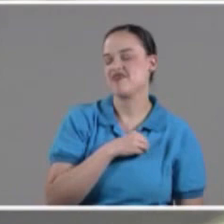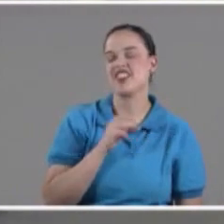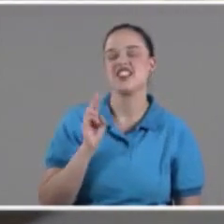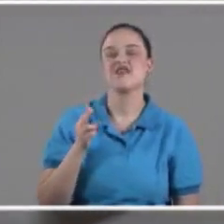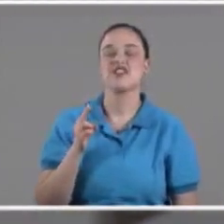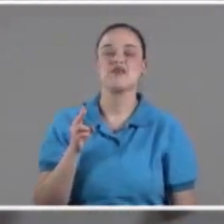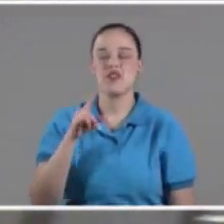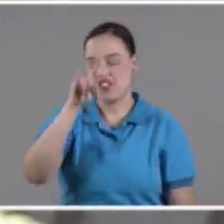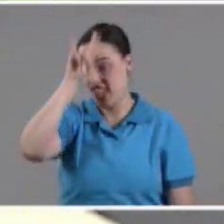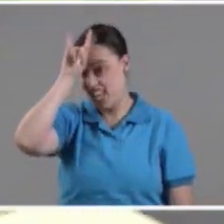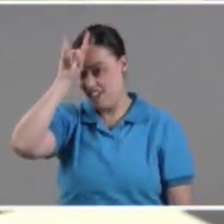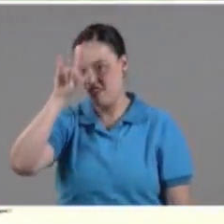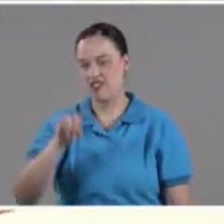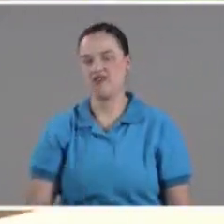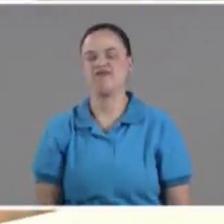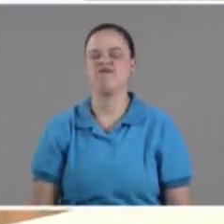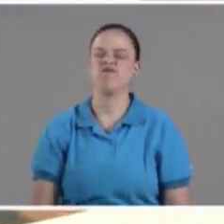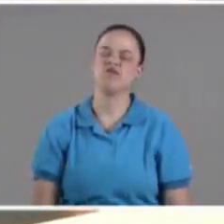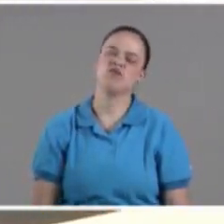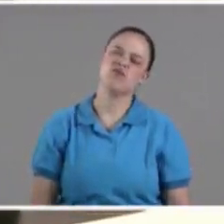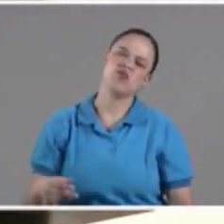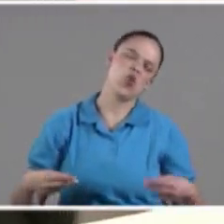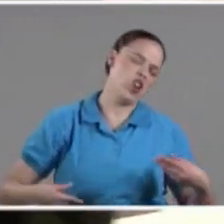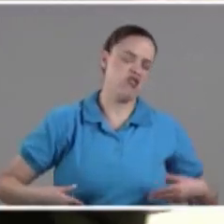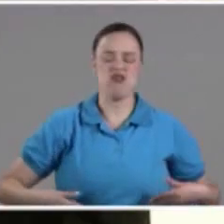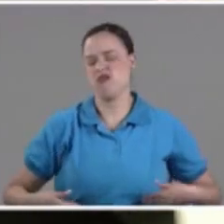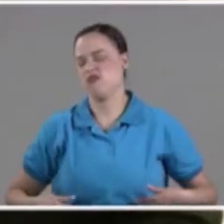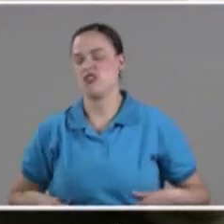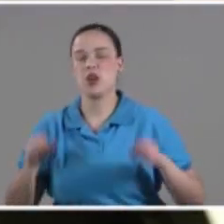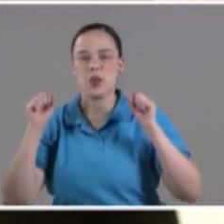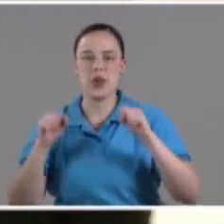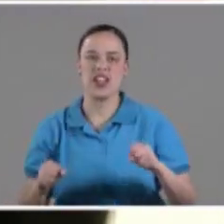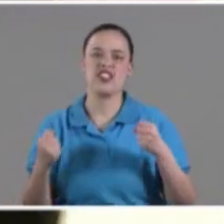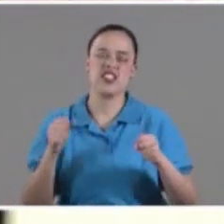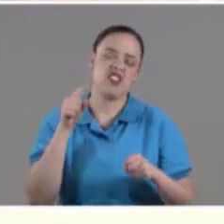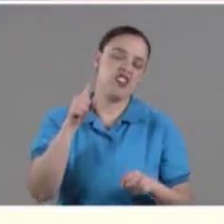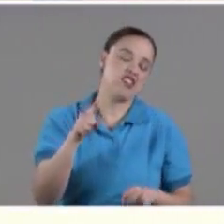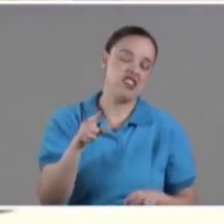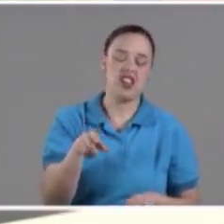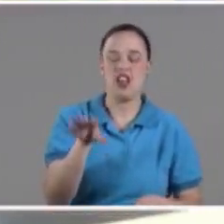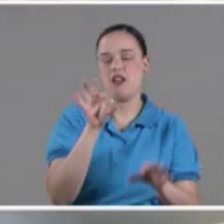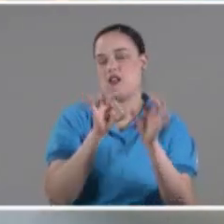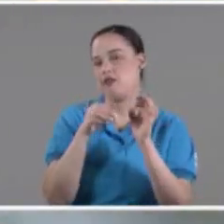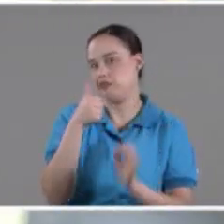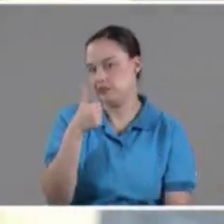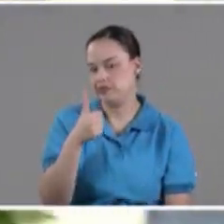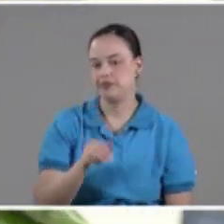mismo fastidiándote puede estar haciendote un favor